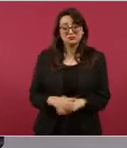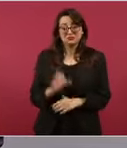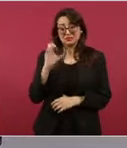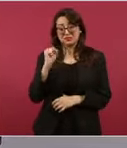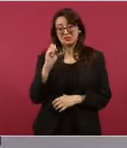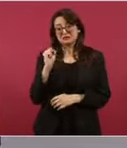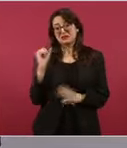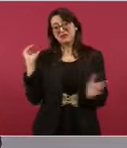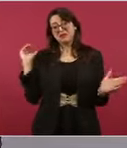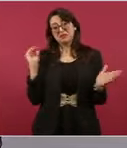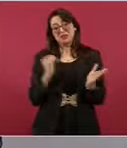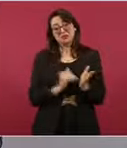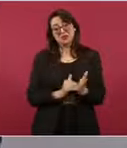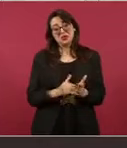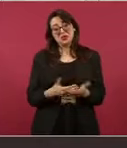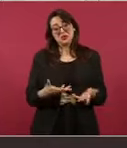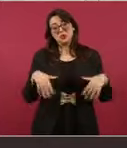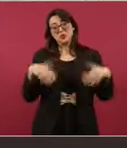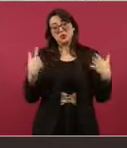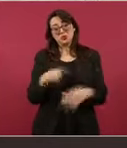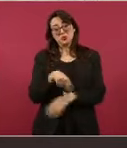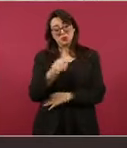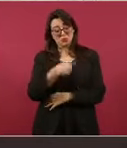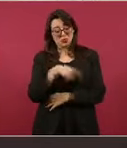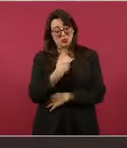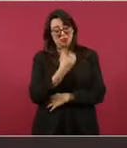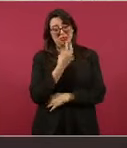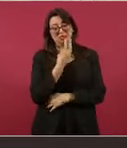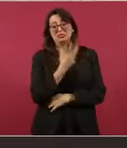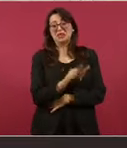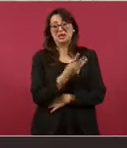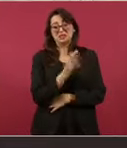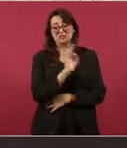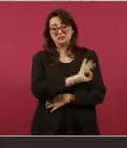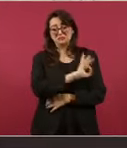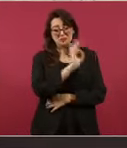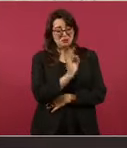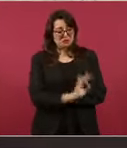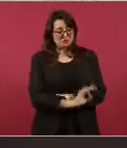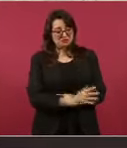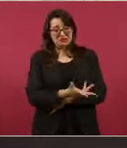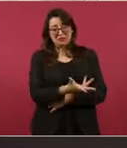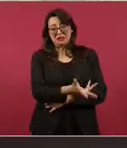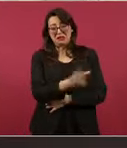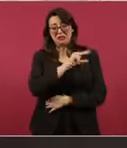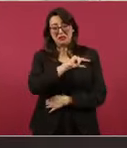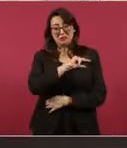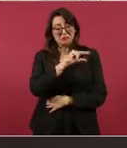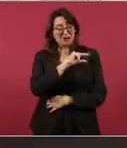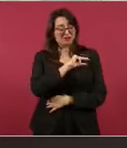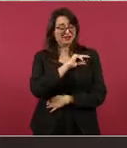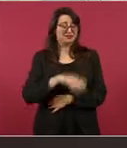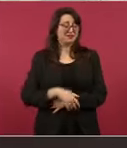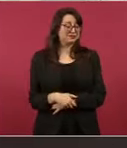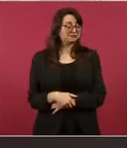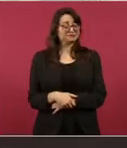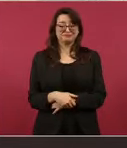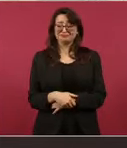3% de la producción nacional. Pemex sigue siendo el pilar de la producción nacional